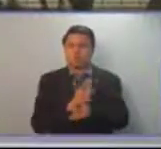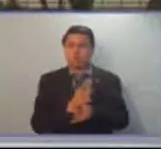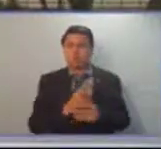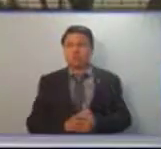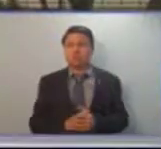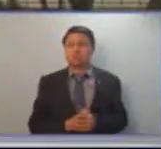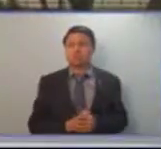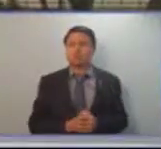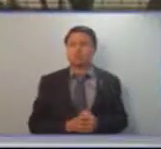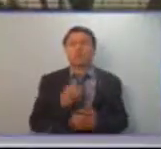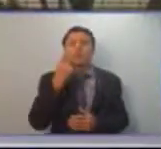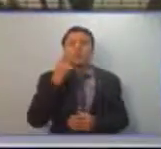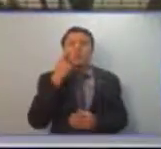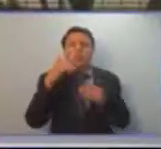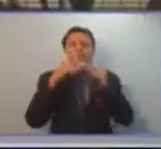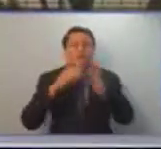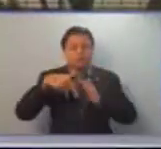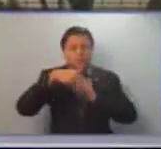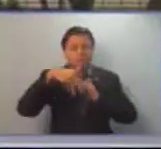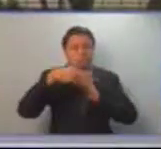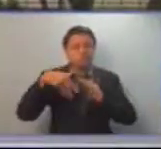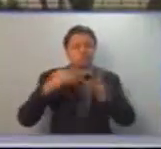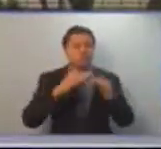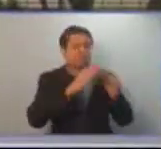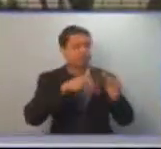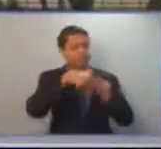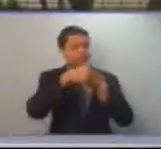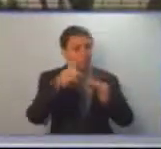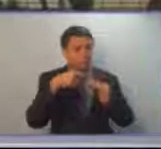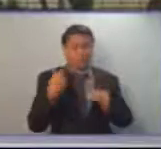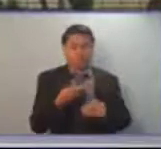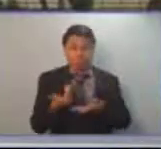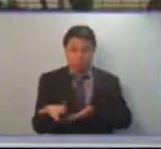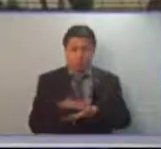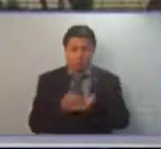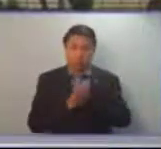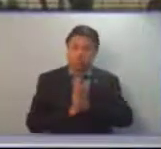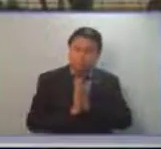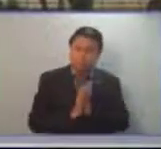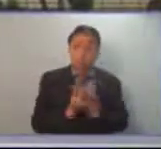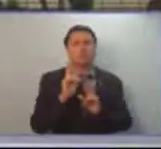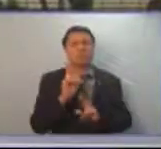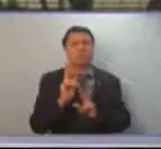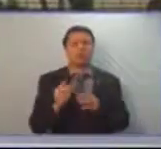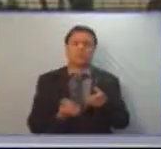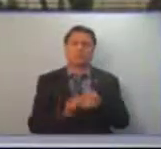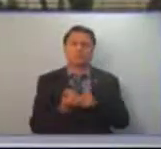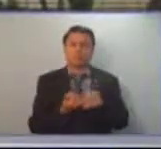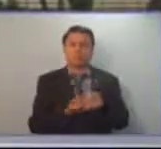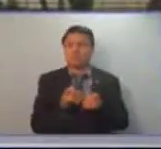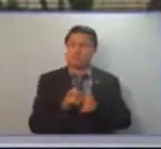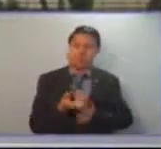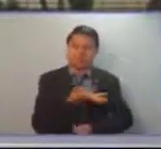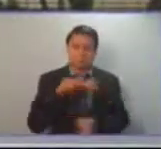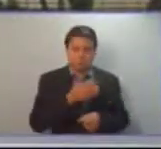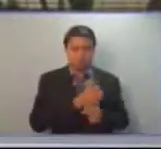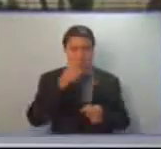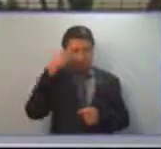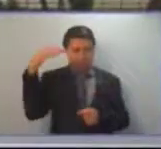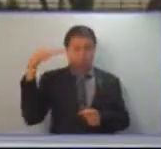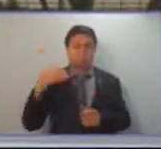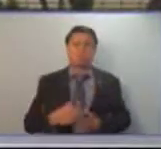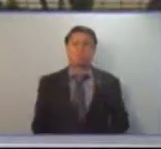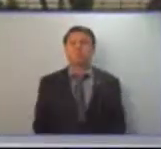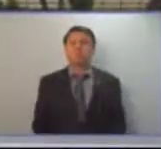donde vive. Entonces, por eso hemos pedido y esperamos el respaldo de todos los